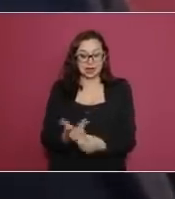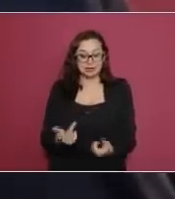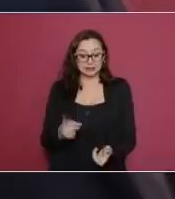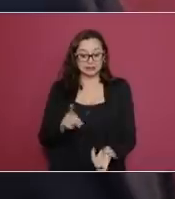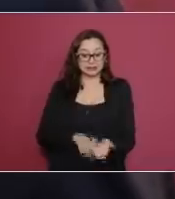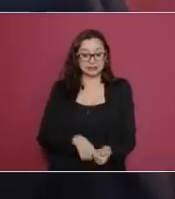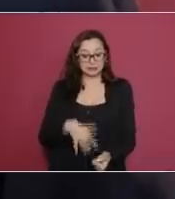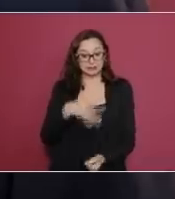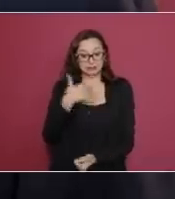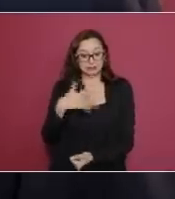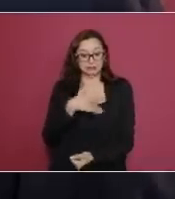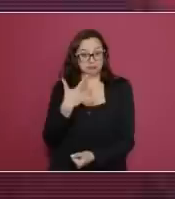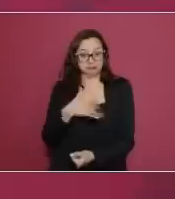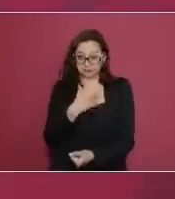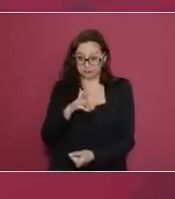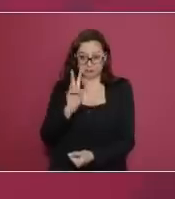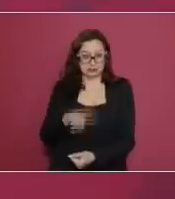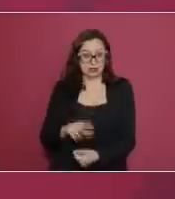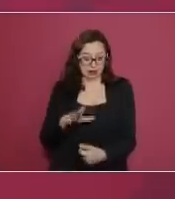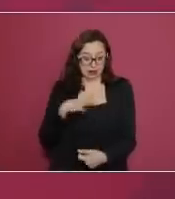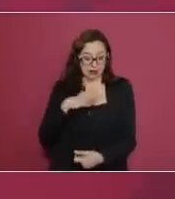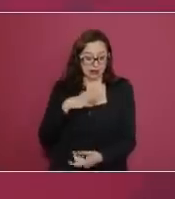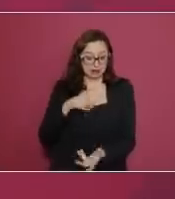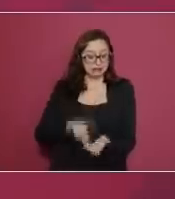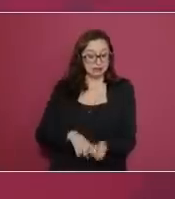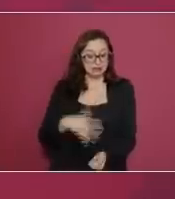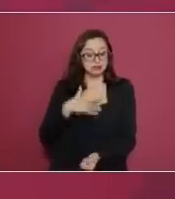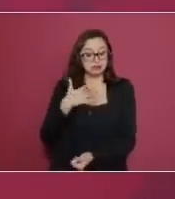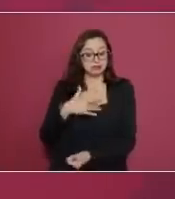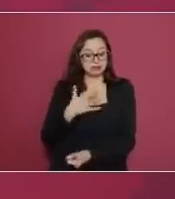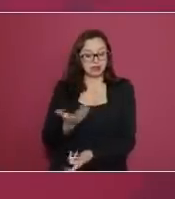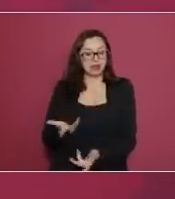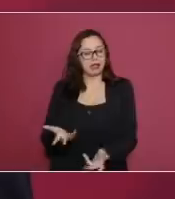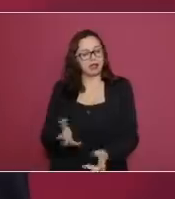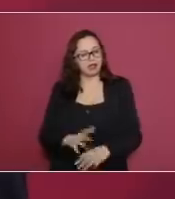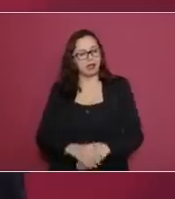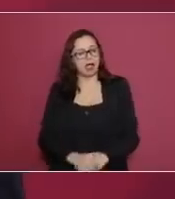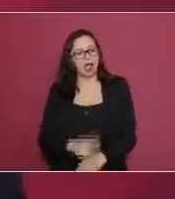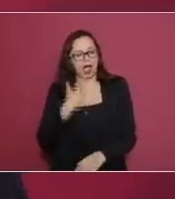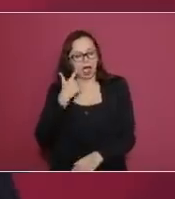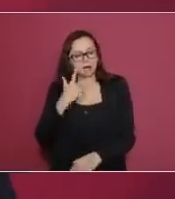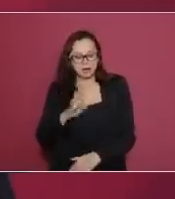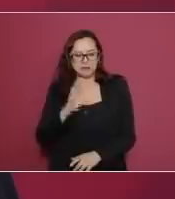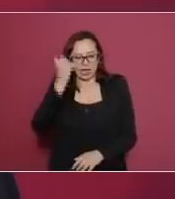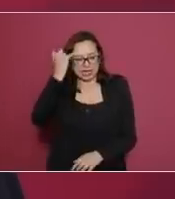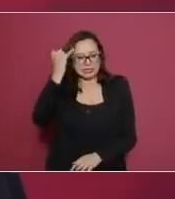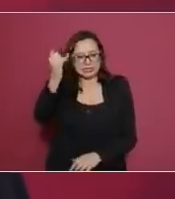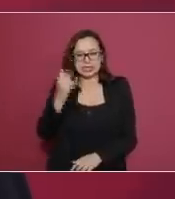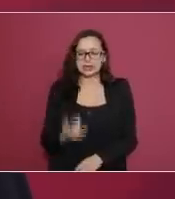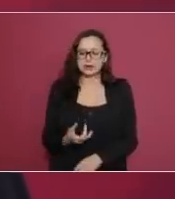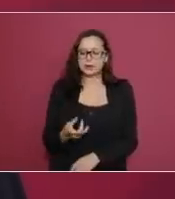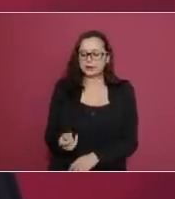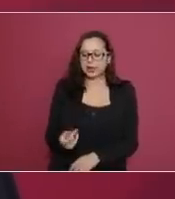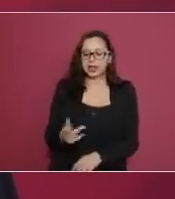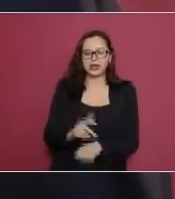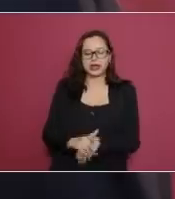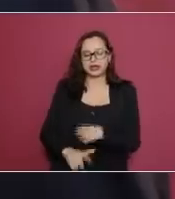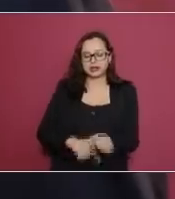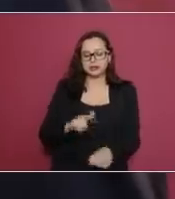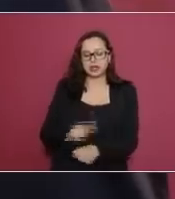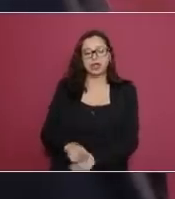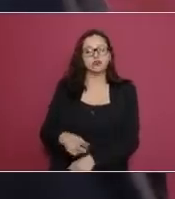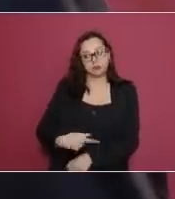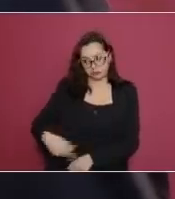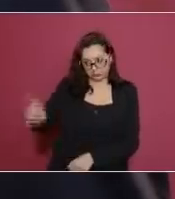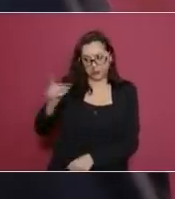está demostrado. Ni modo que se le diga a una mascota, a ver, vete a buscar